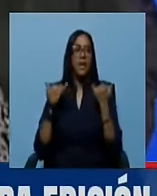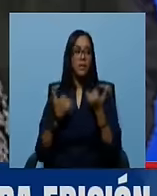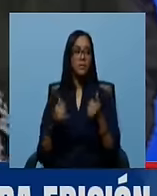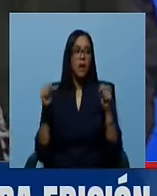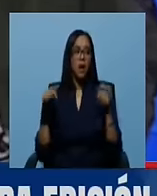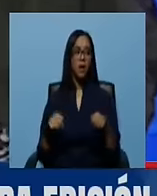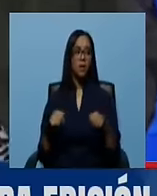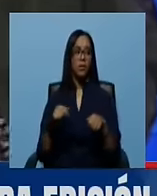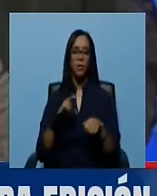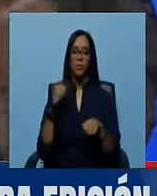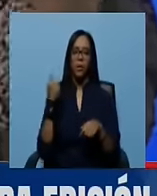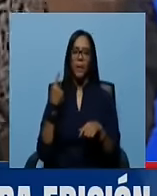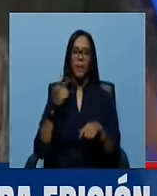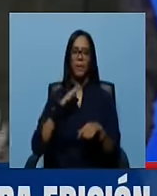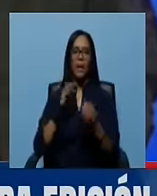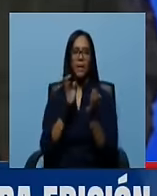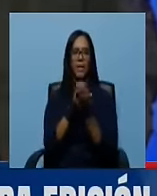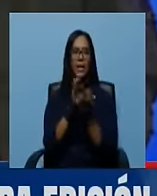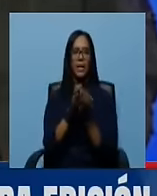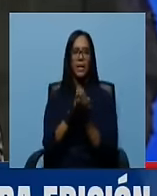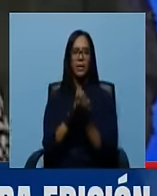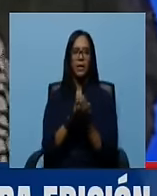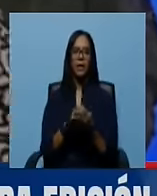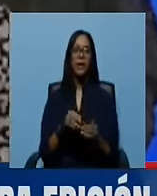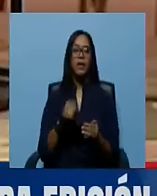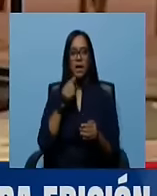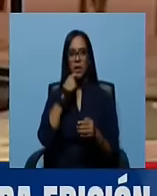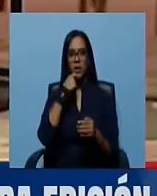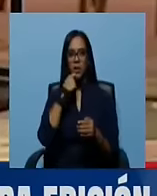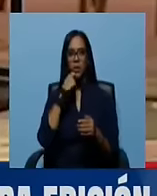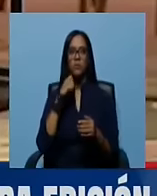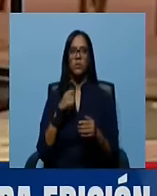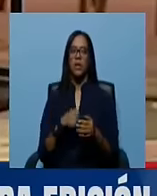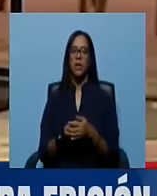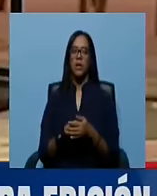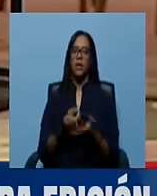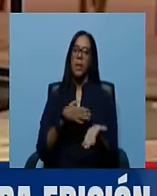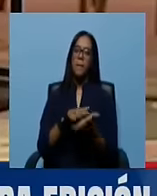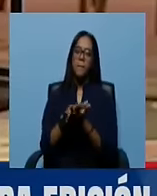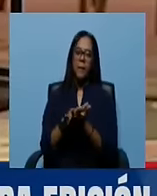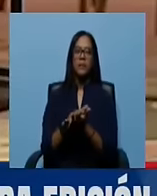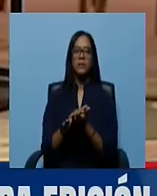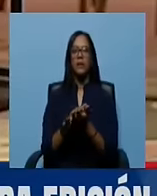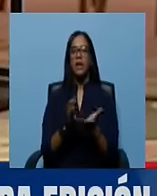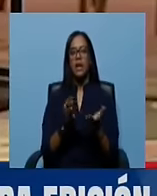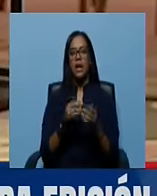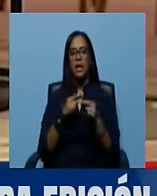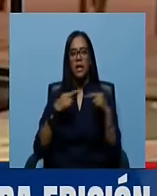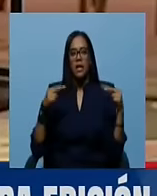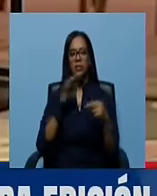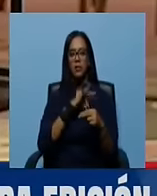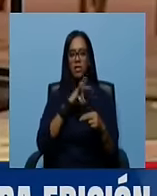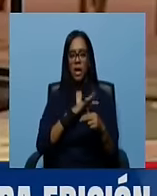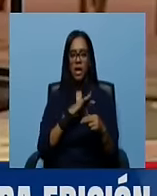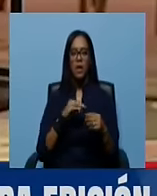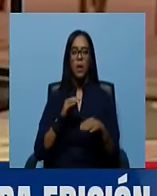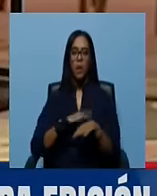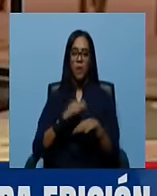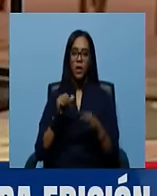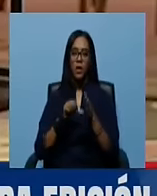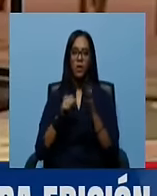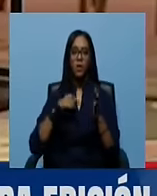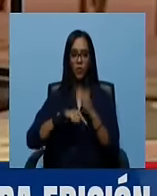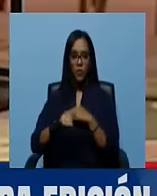no solamente se quedan en Margarita. Y allá en Rusia la cosa corre en las redes sociales, embajador, sí, porque donde fuimos... Los